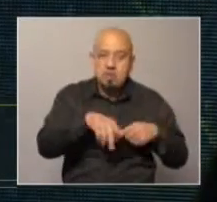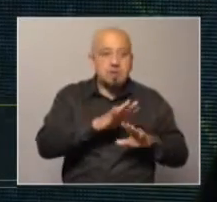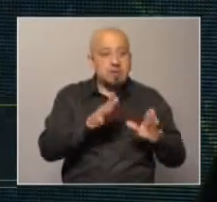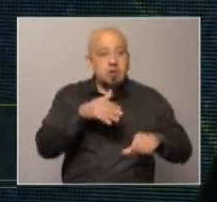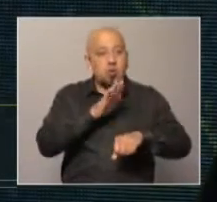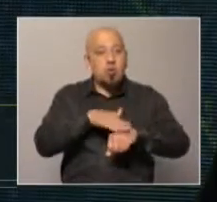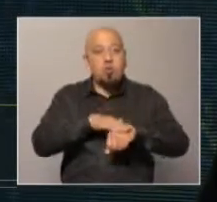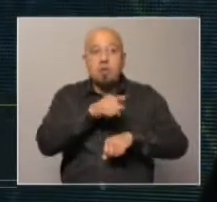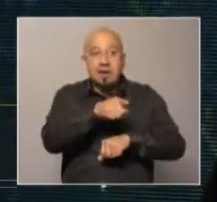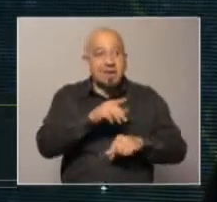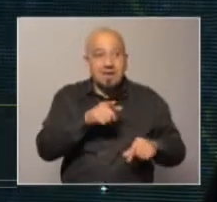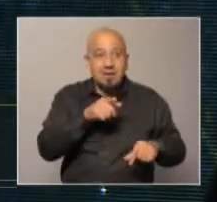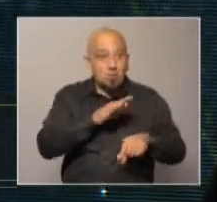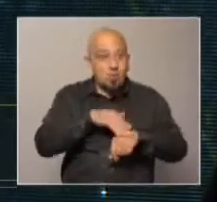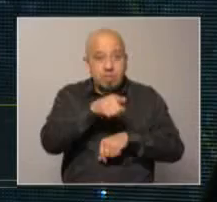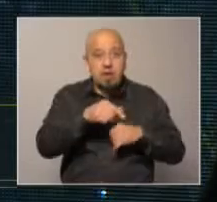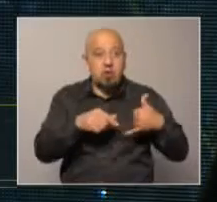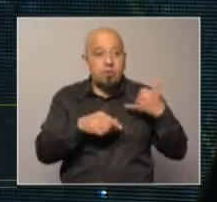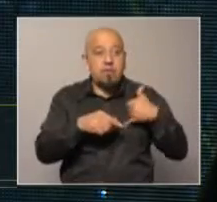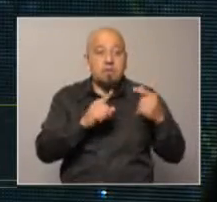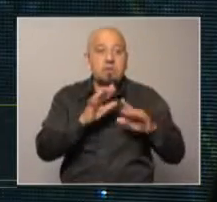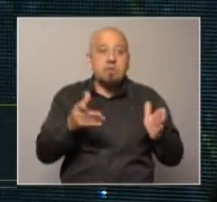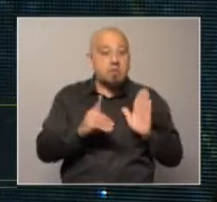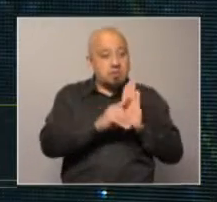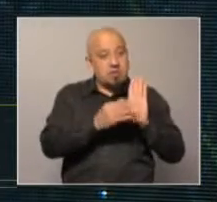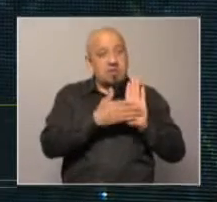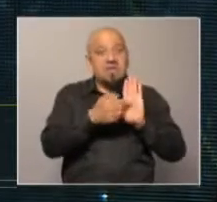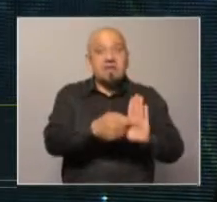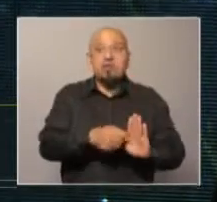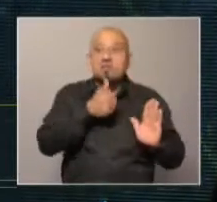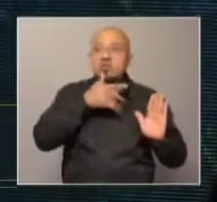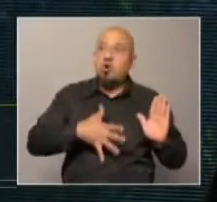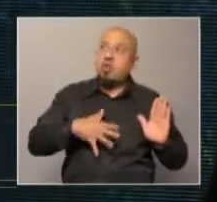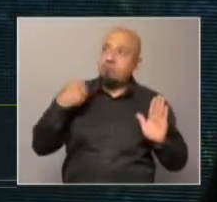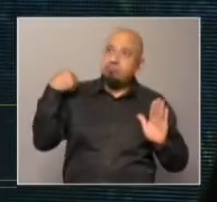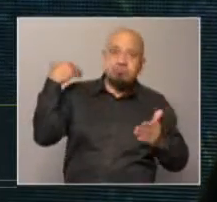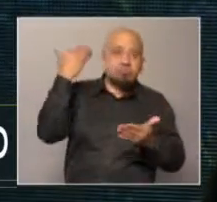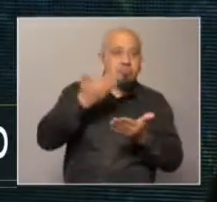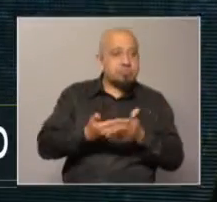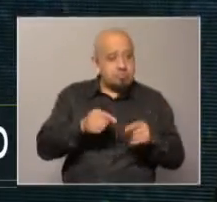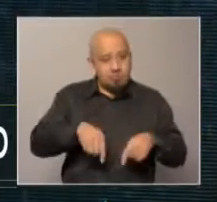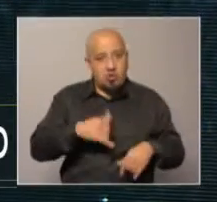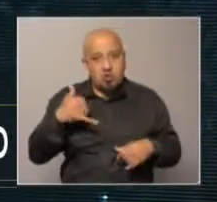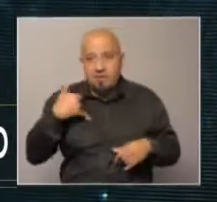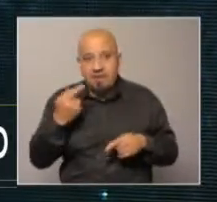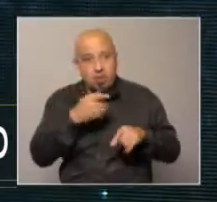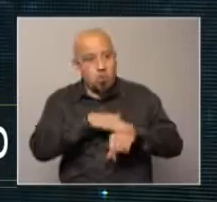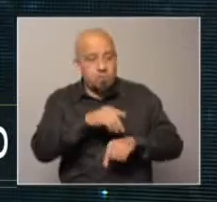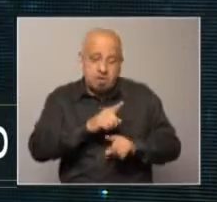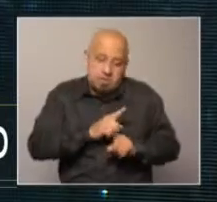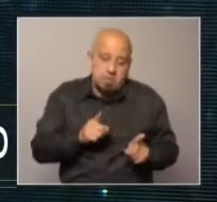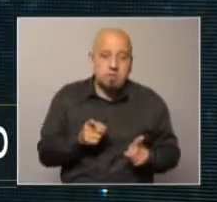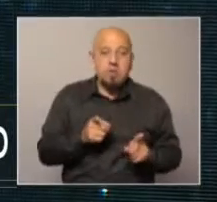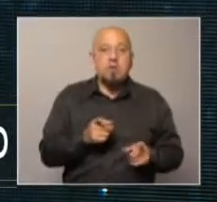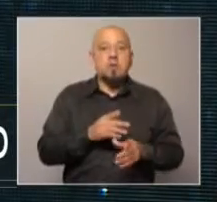lo ¿Qué son. ¿Qué es análisis de serie de tiempo? Históricos, datos históricos. Recién ustedes estuvieron manejando algunos datos y evidentemente, aunque